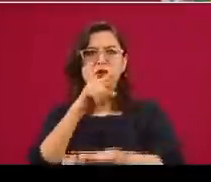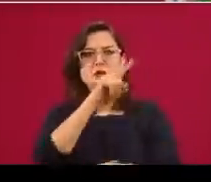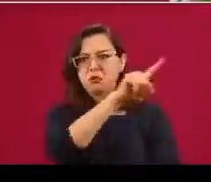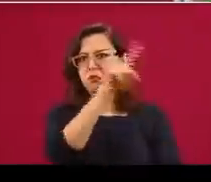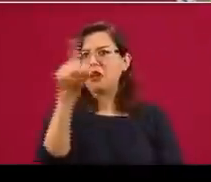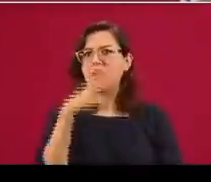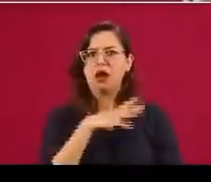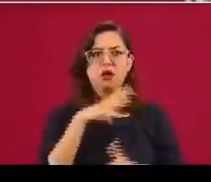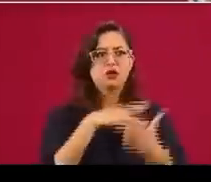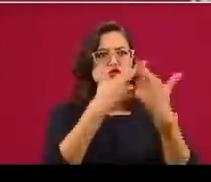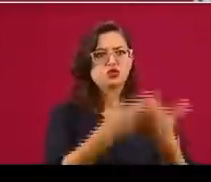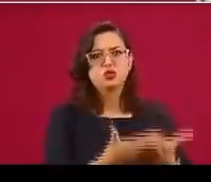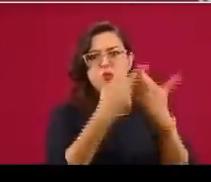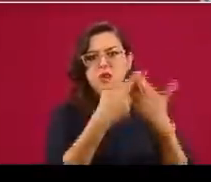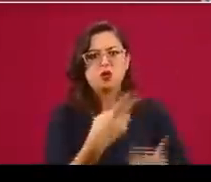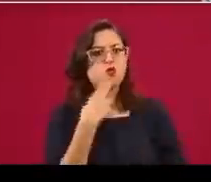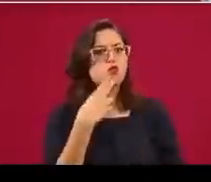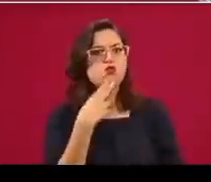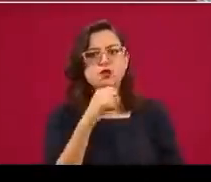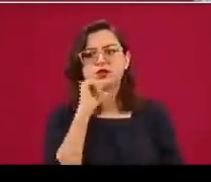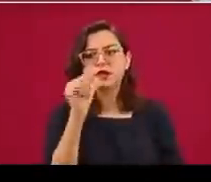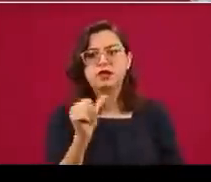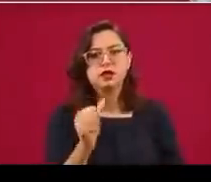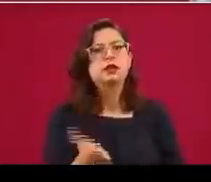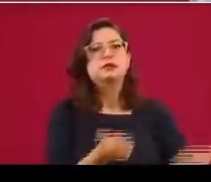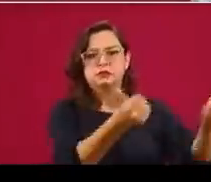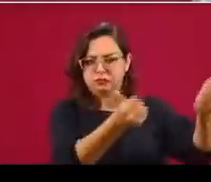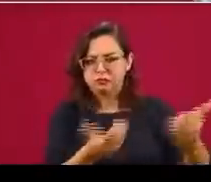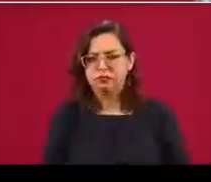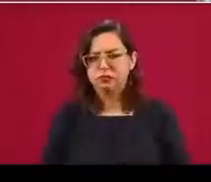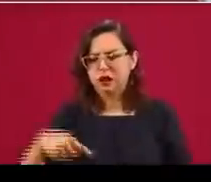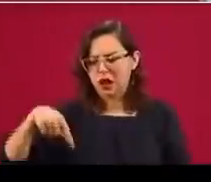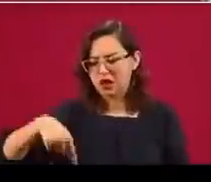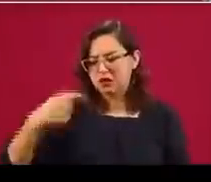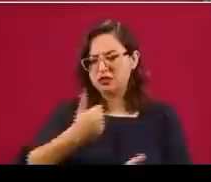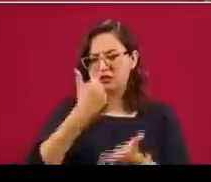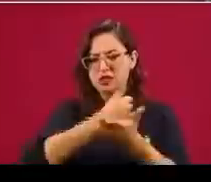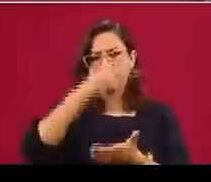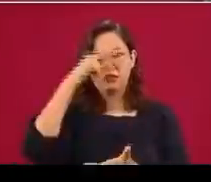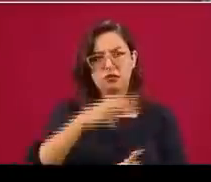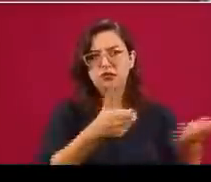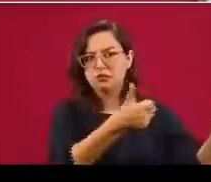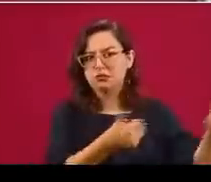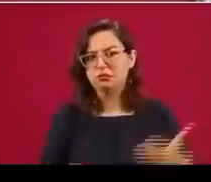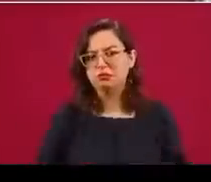utilizando, para traerlos aquí a la ciudad.